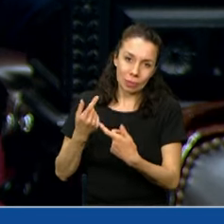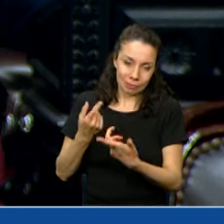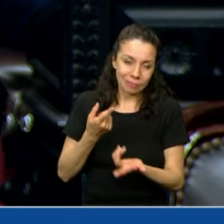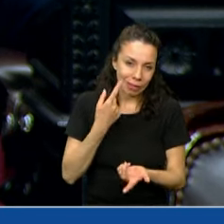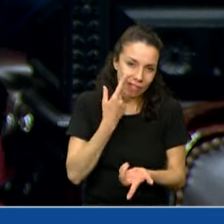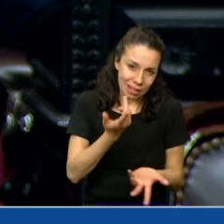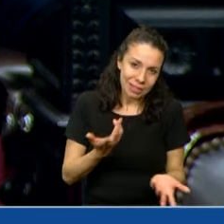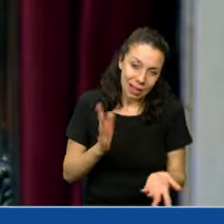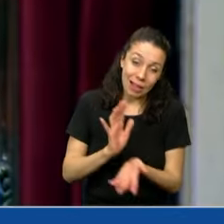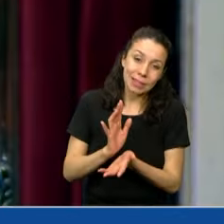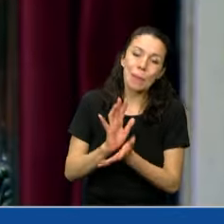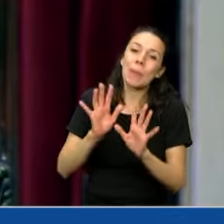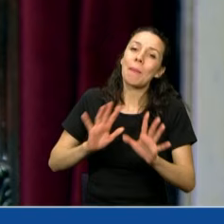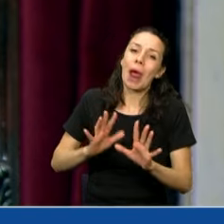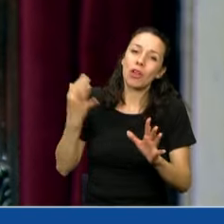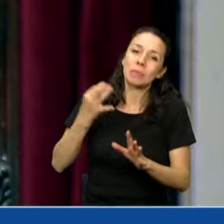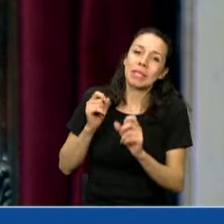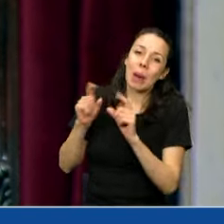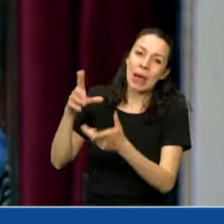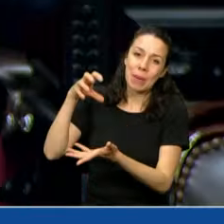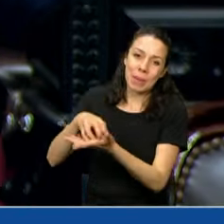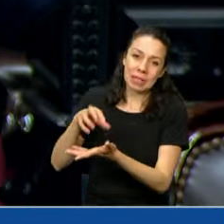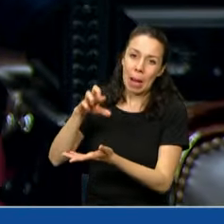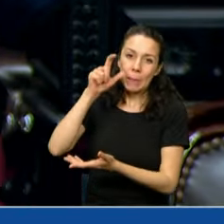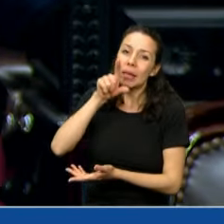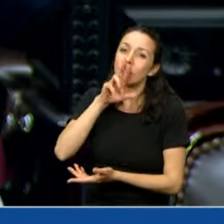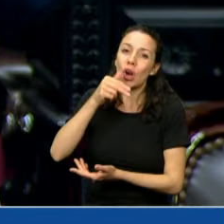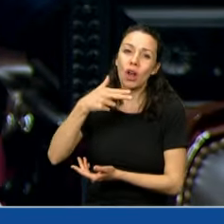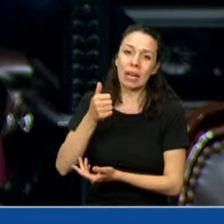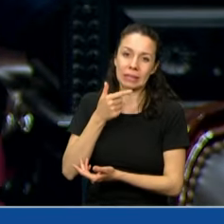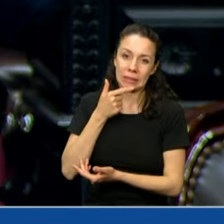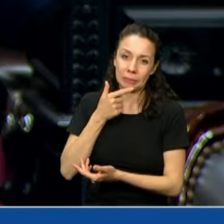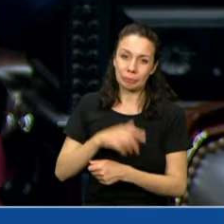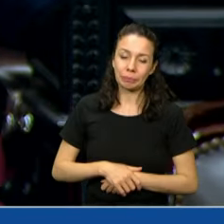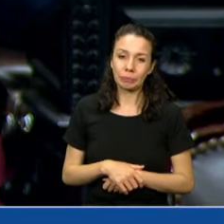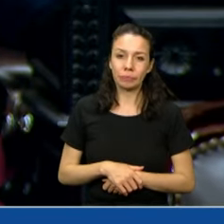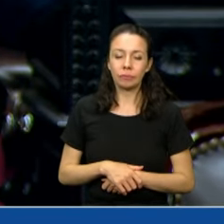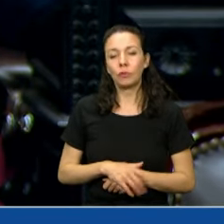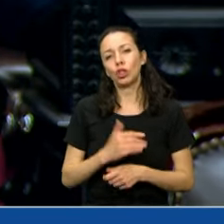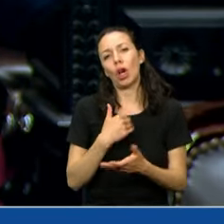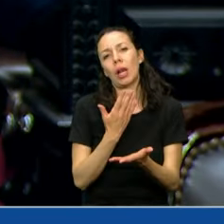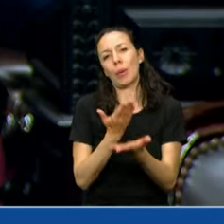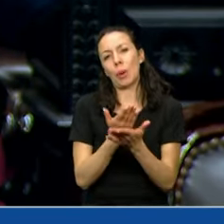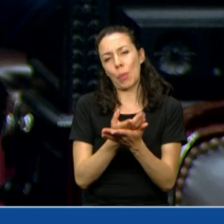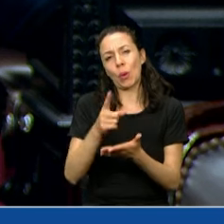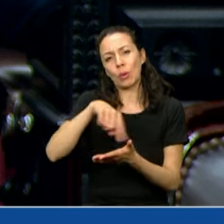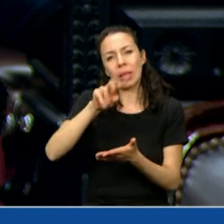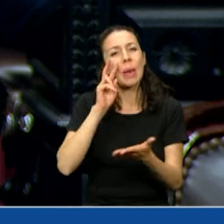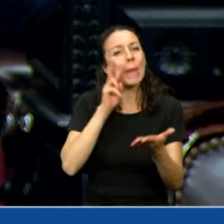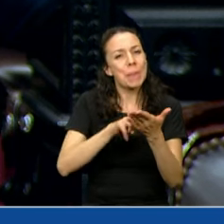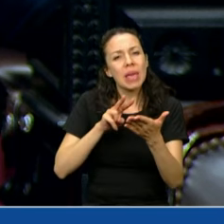entonces para cerrar esto invito a que revisen las fórmulas de derechos a